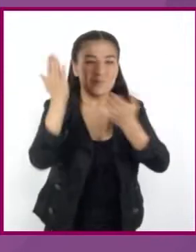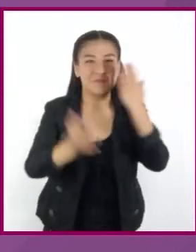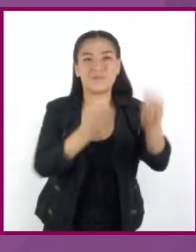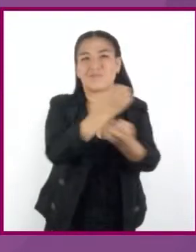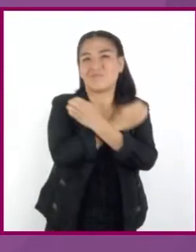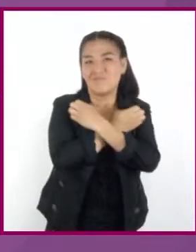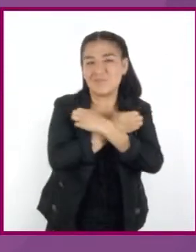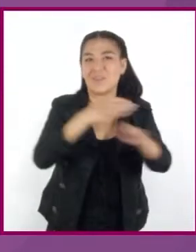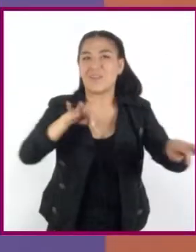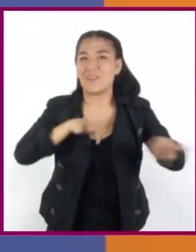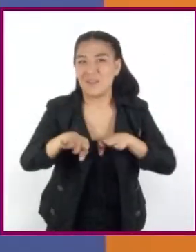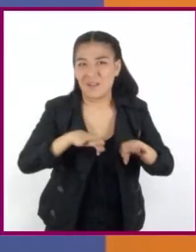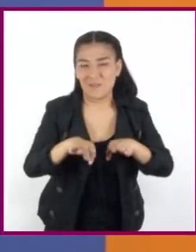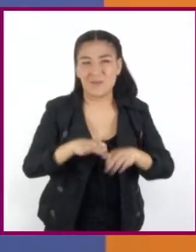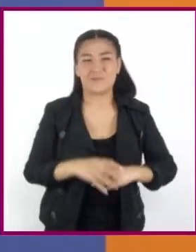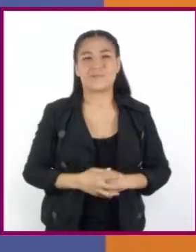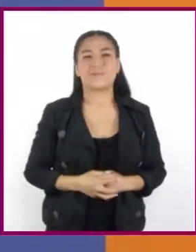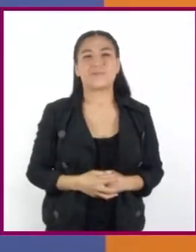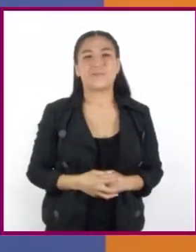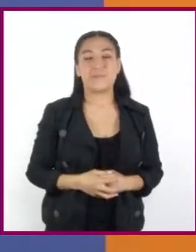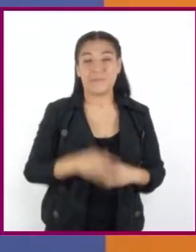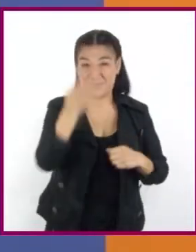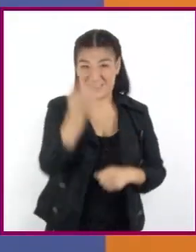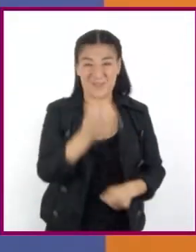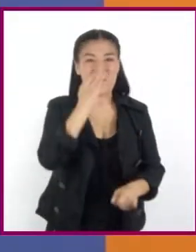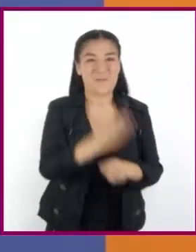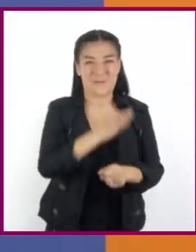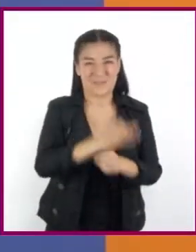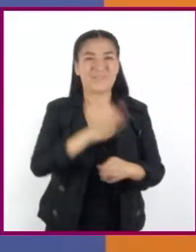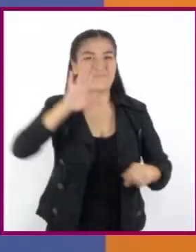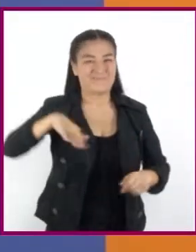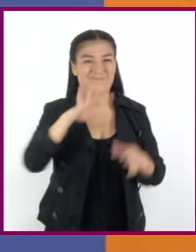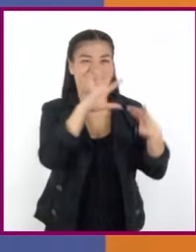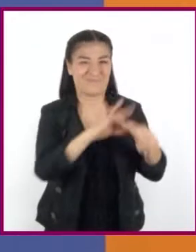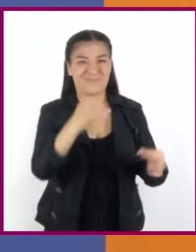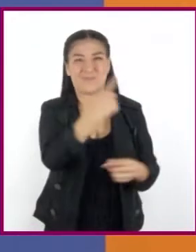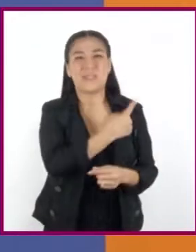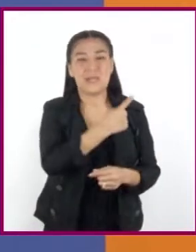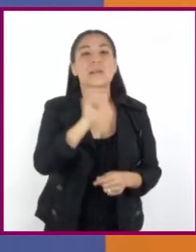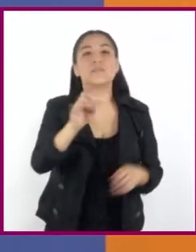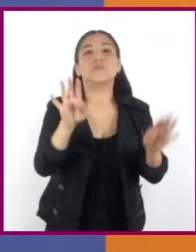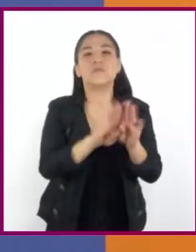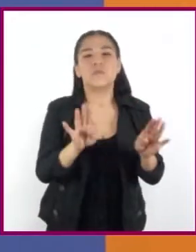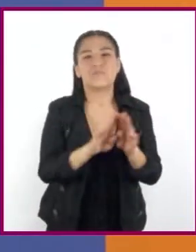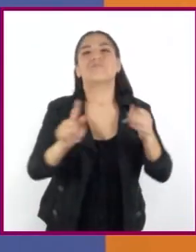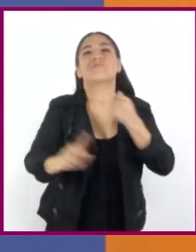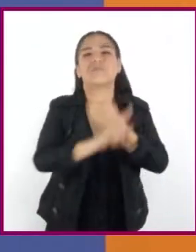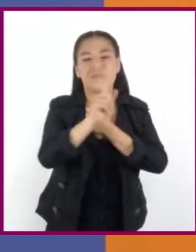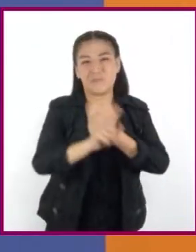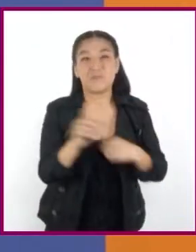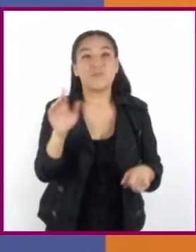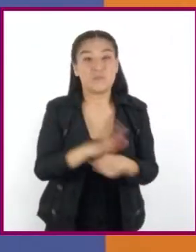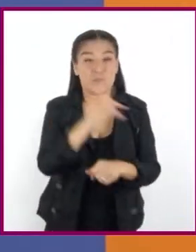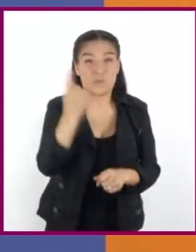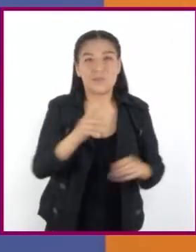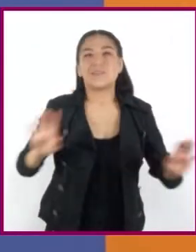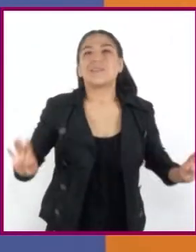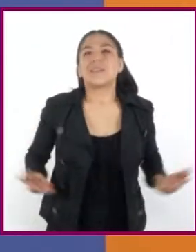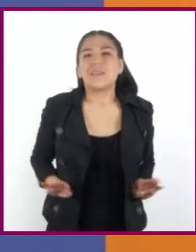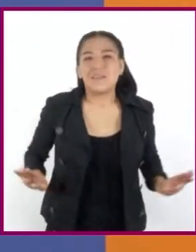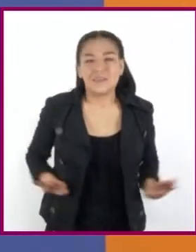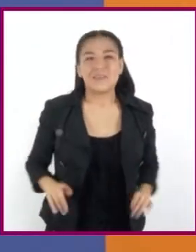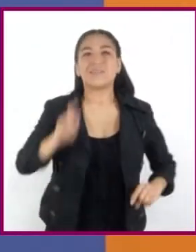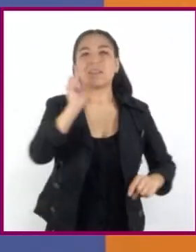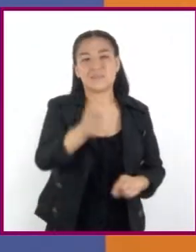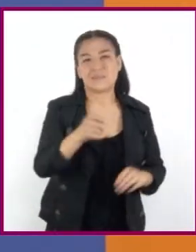empleo. Estas causas que acabamos de mencionar constituyen factores de riesgo, ya que son características